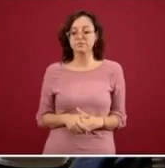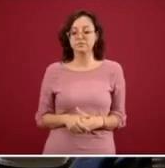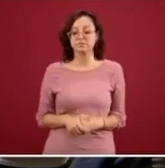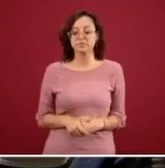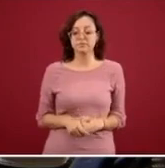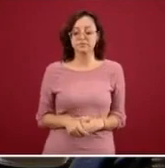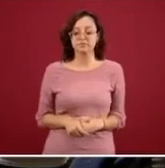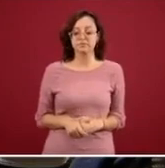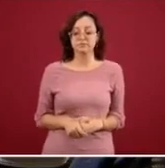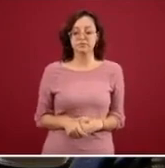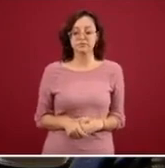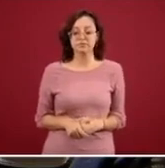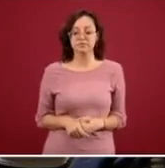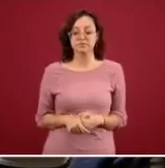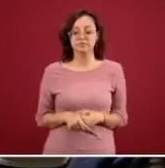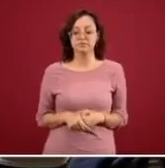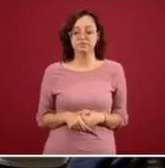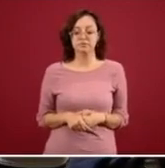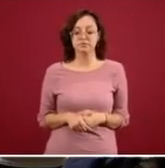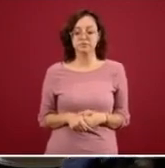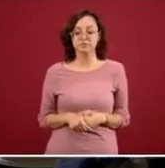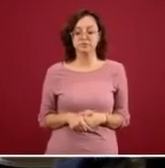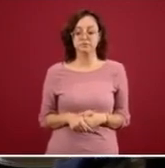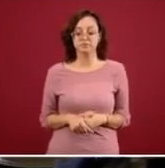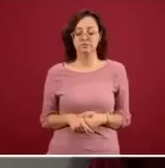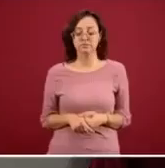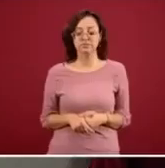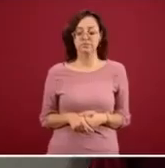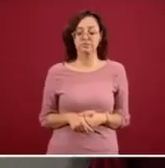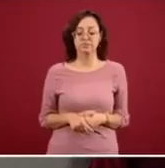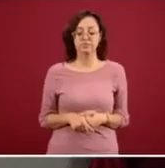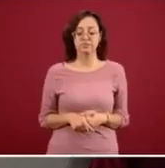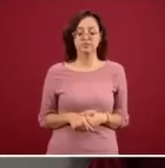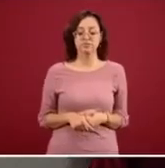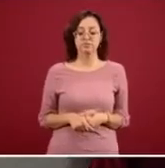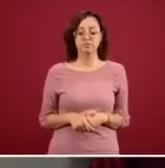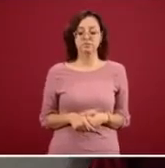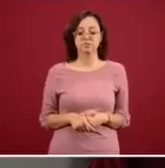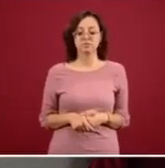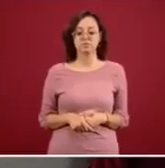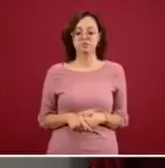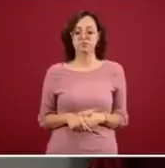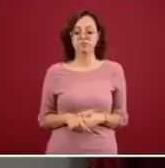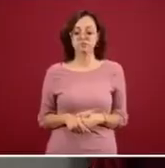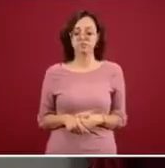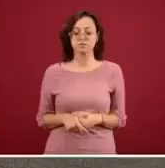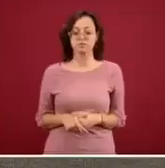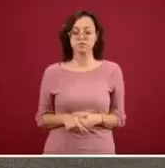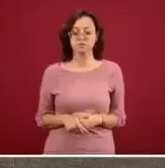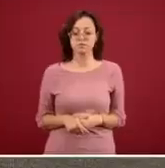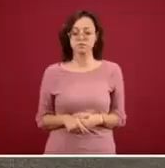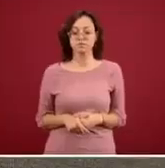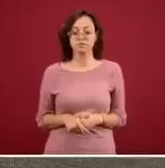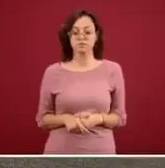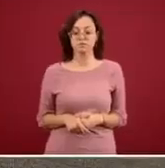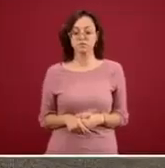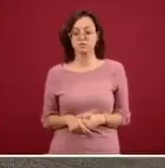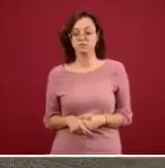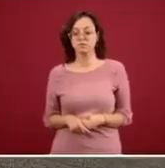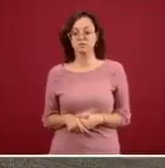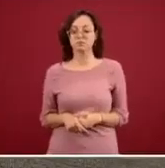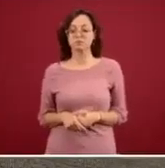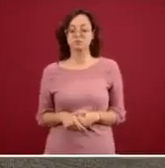son las garantías que ustedes ofrecen para los próximos donantes? Seguramente la gente tiene miedo. ¿Ustedes qué les ofrecen para